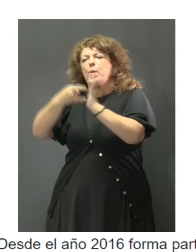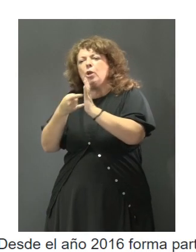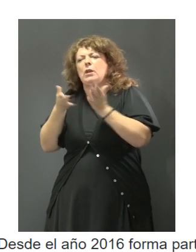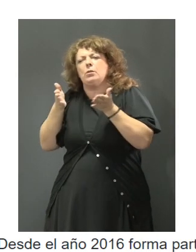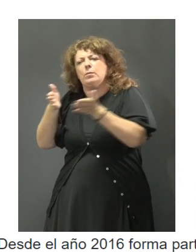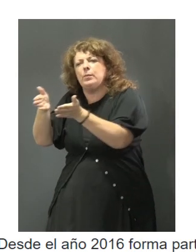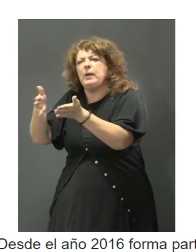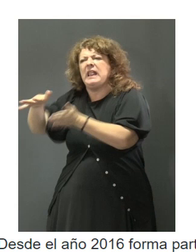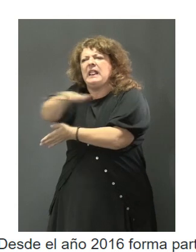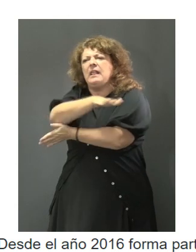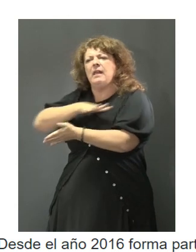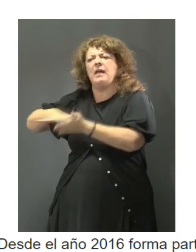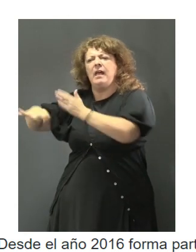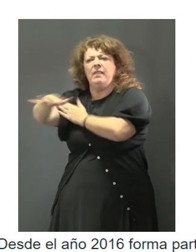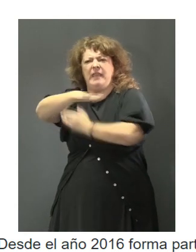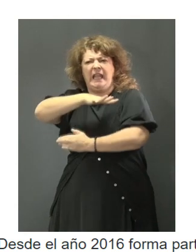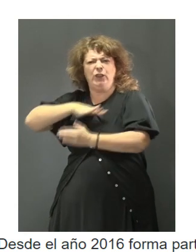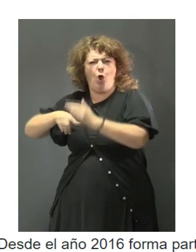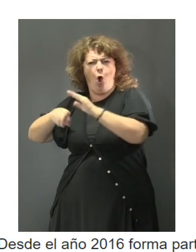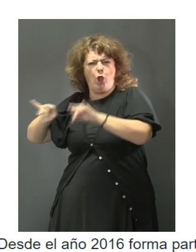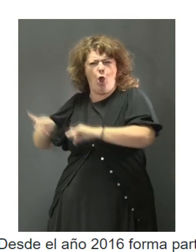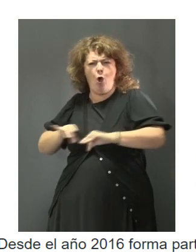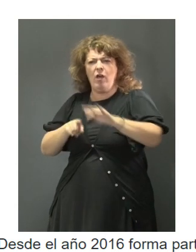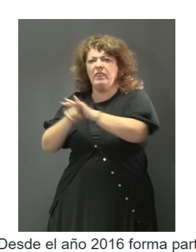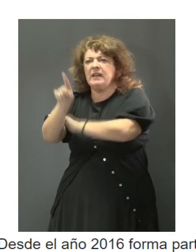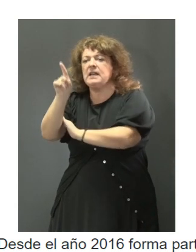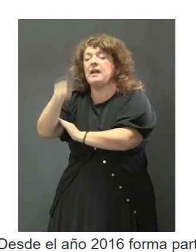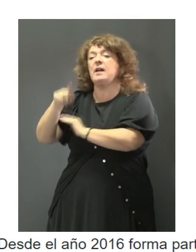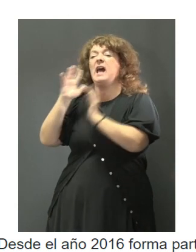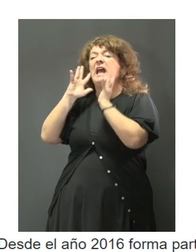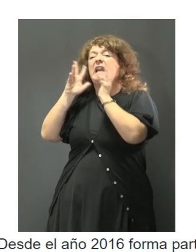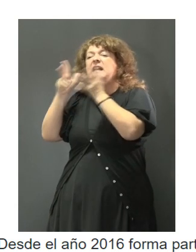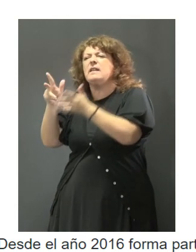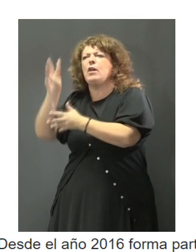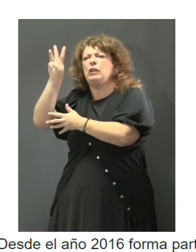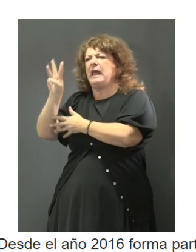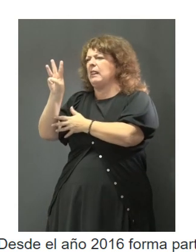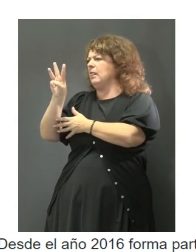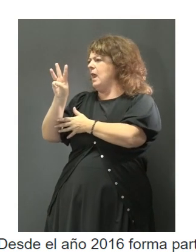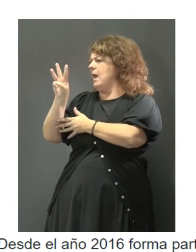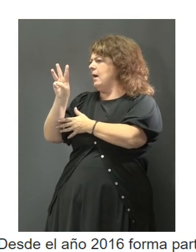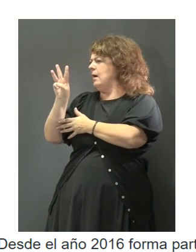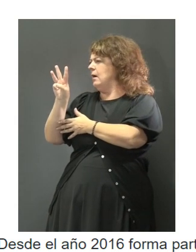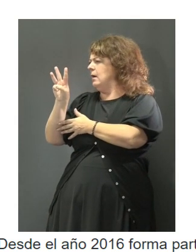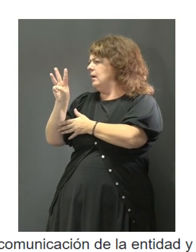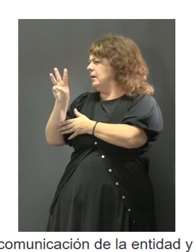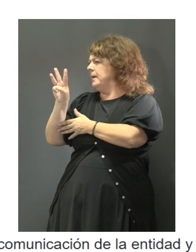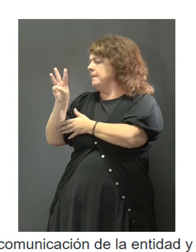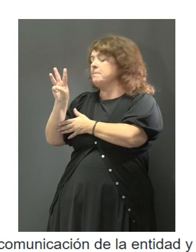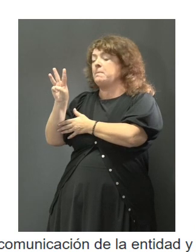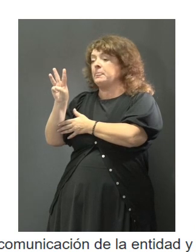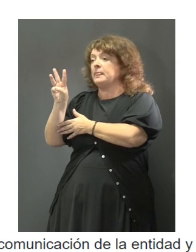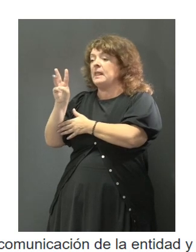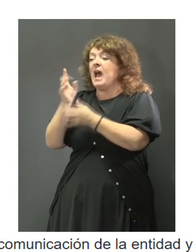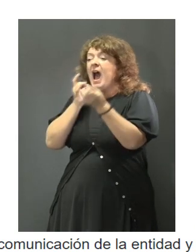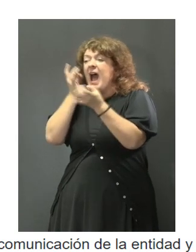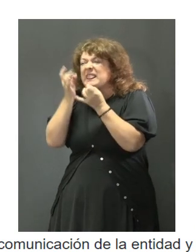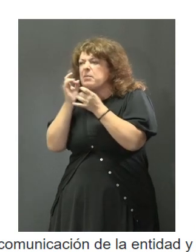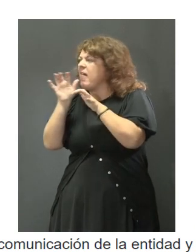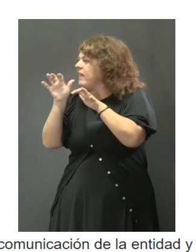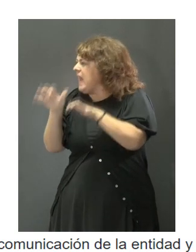desarrollo territorial. Tras 3 años dirigiendo la residencia Tercera Actividad de